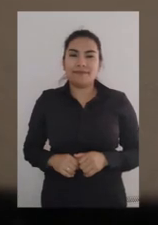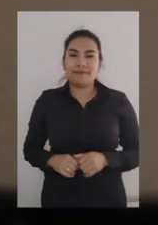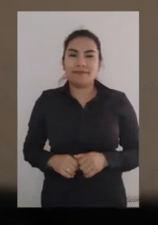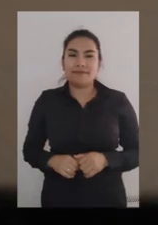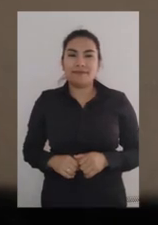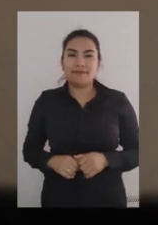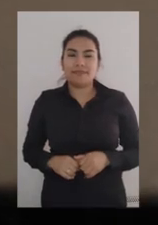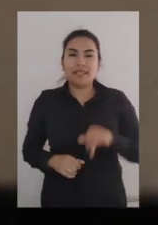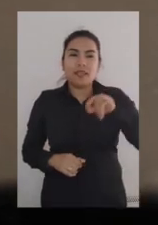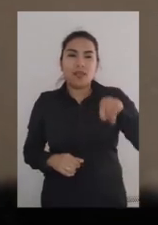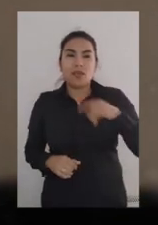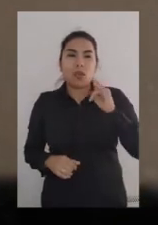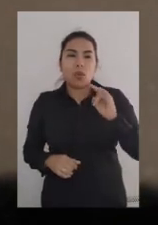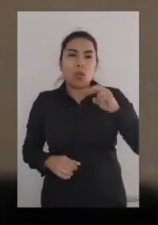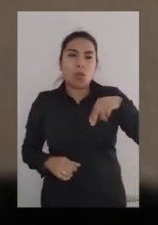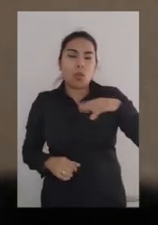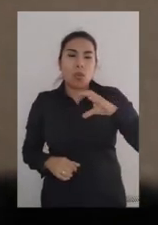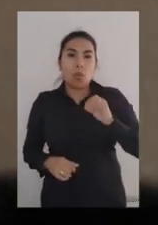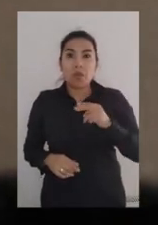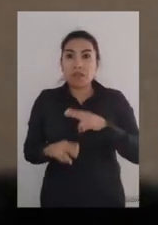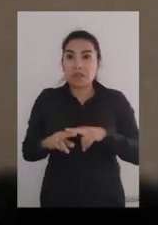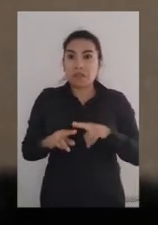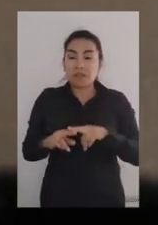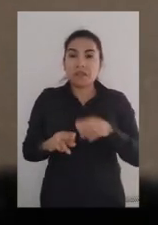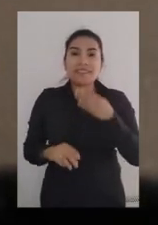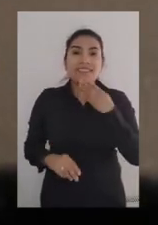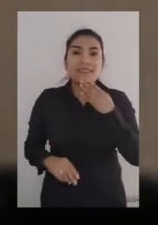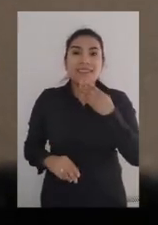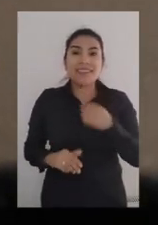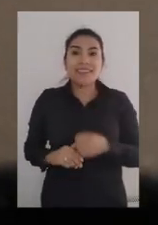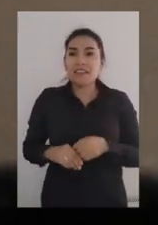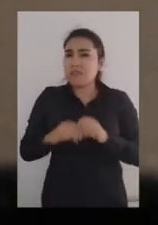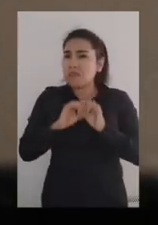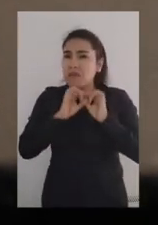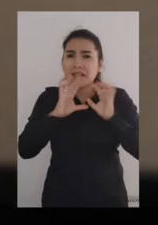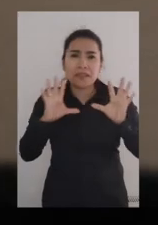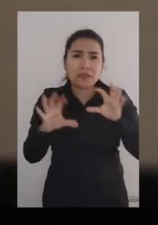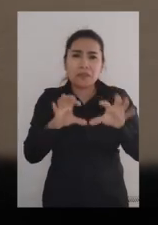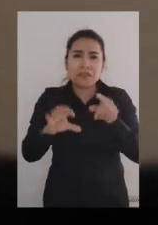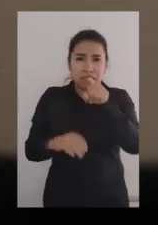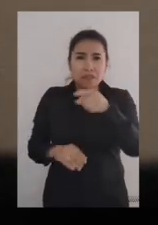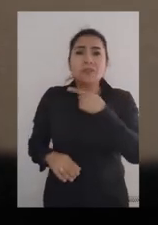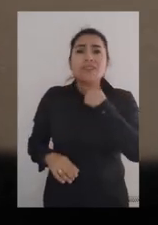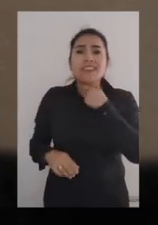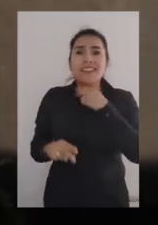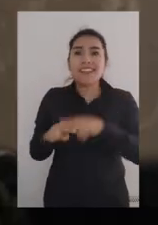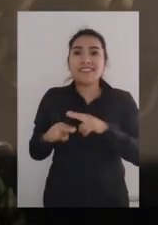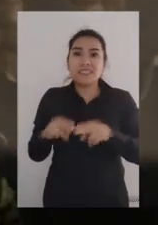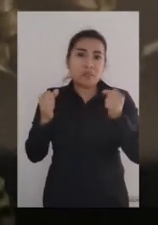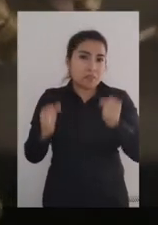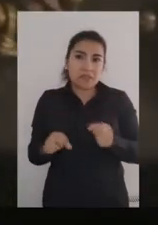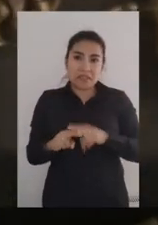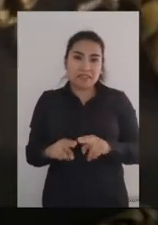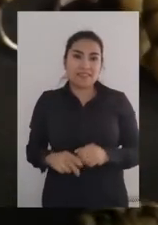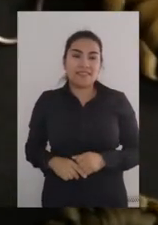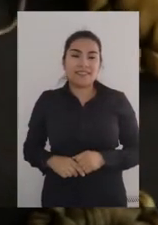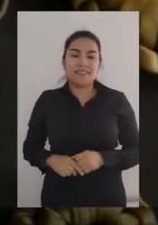bueno juntos se hace lo que tú quieras hacer lo puede hacer